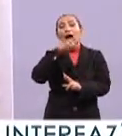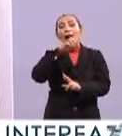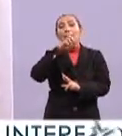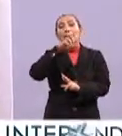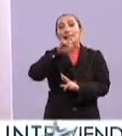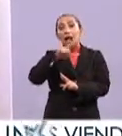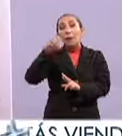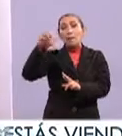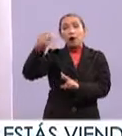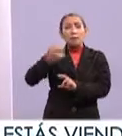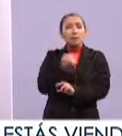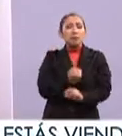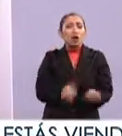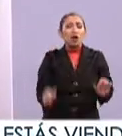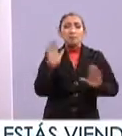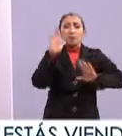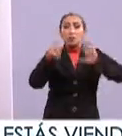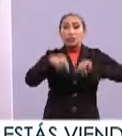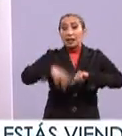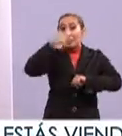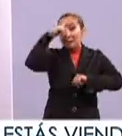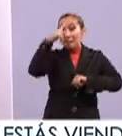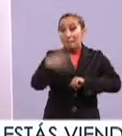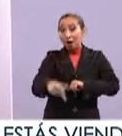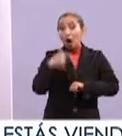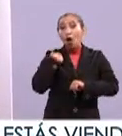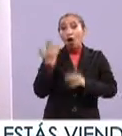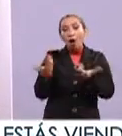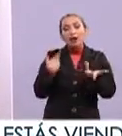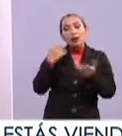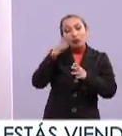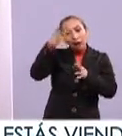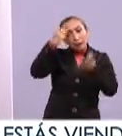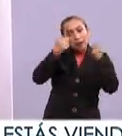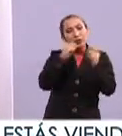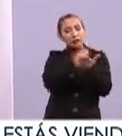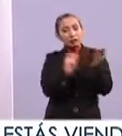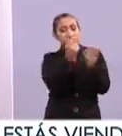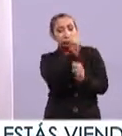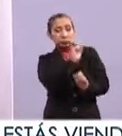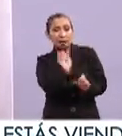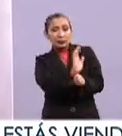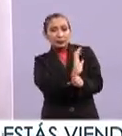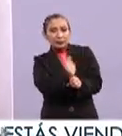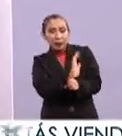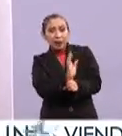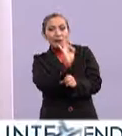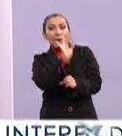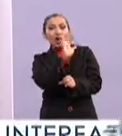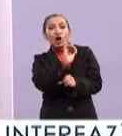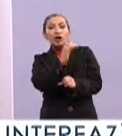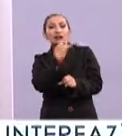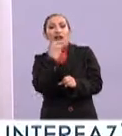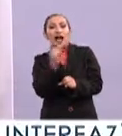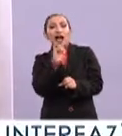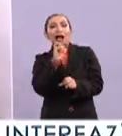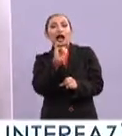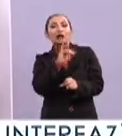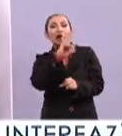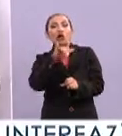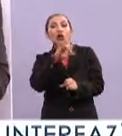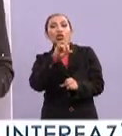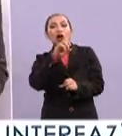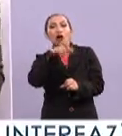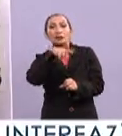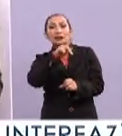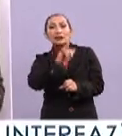Moreno, considerado el mejor mimo de nuestro país y discípulo del escritor, artista y cineasta franco-chileno Alejandro